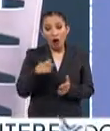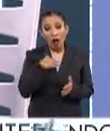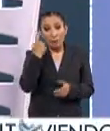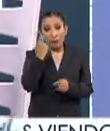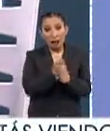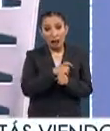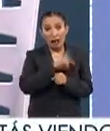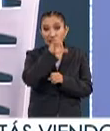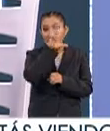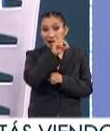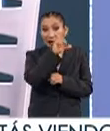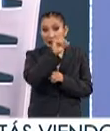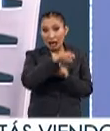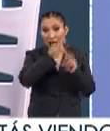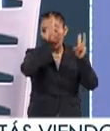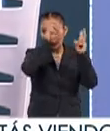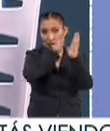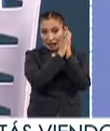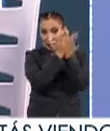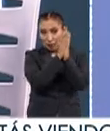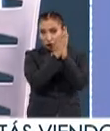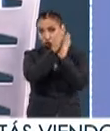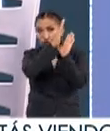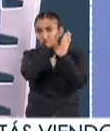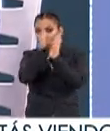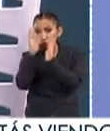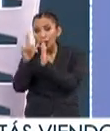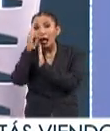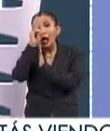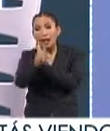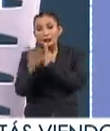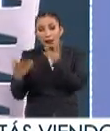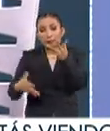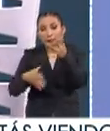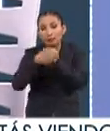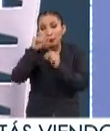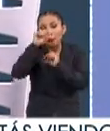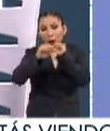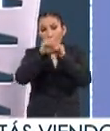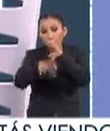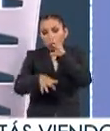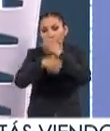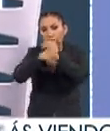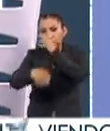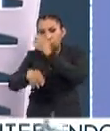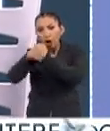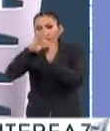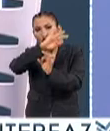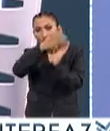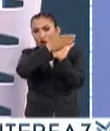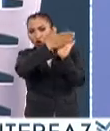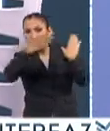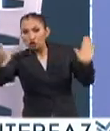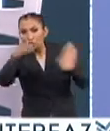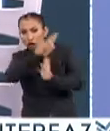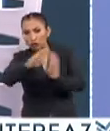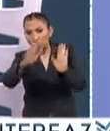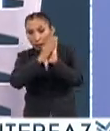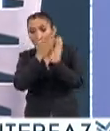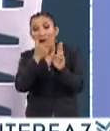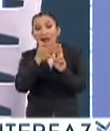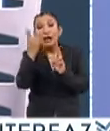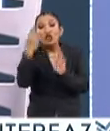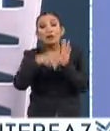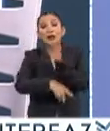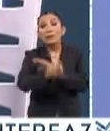los primeros 30 títulos de estos. Va a ser una incorporación progresiva de todos estos 200 hasta el